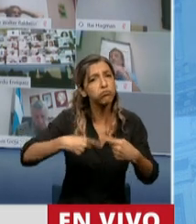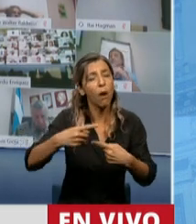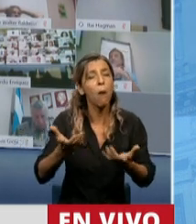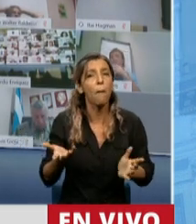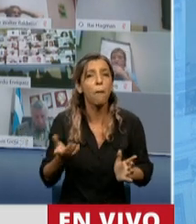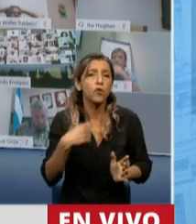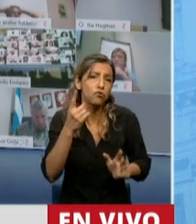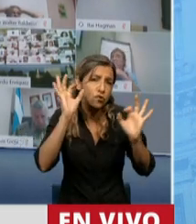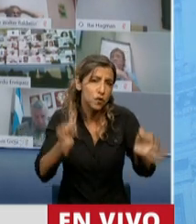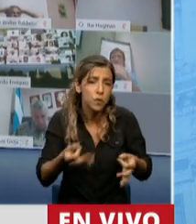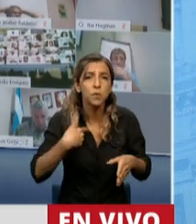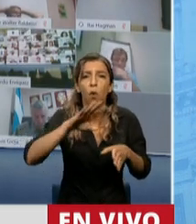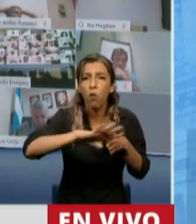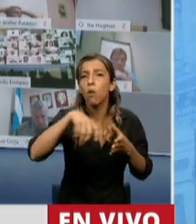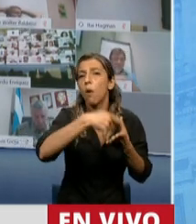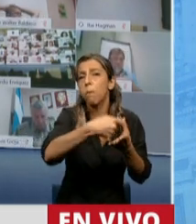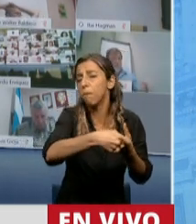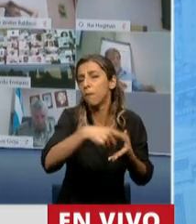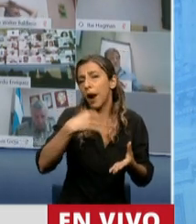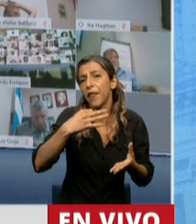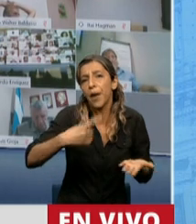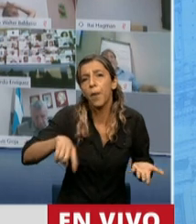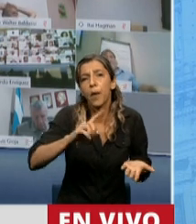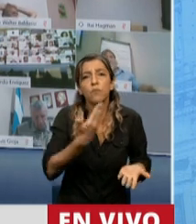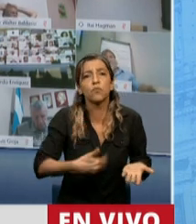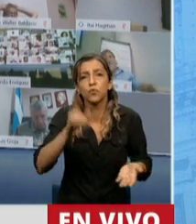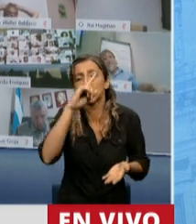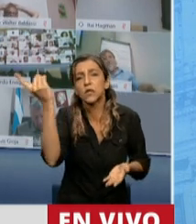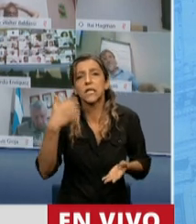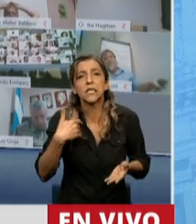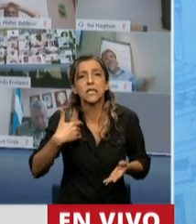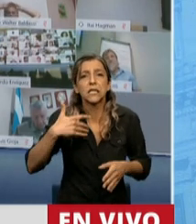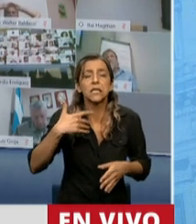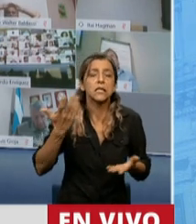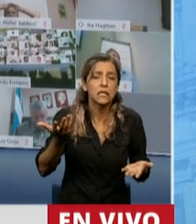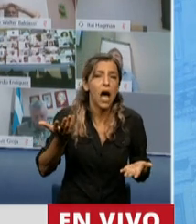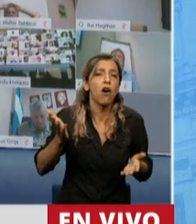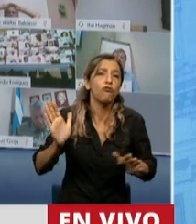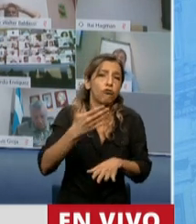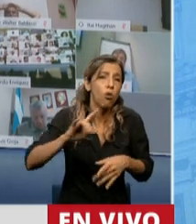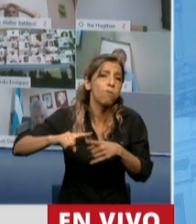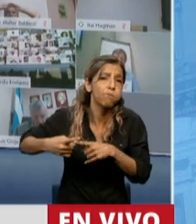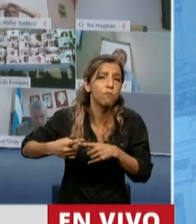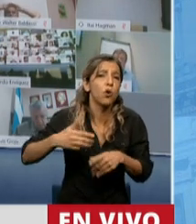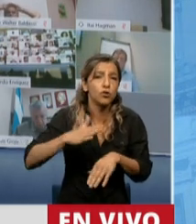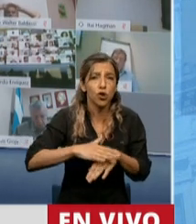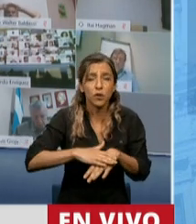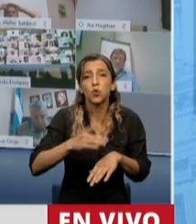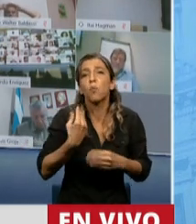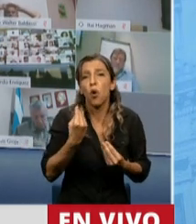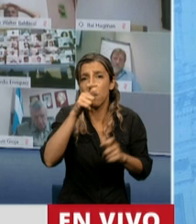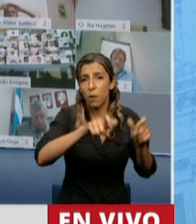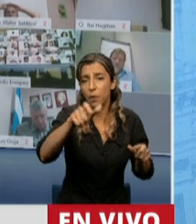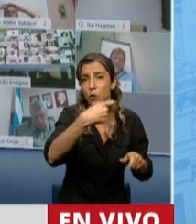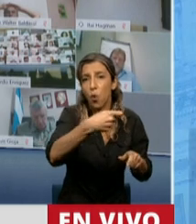no es una concesión graciable de la política ni del Estado a miles de jubilados que Aron toda su vida y que la gestión de